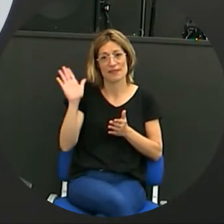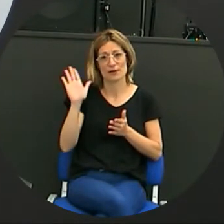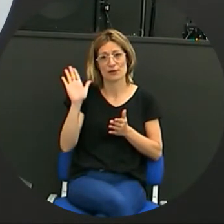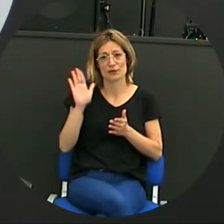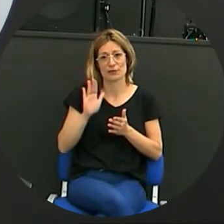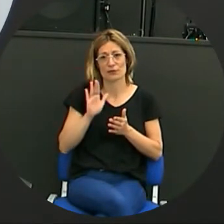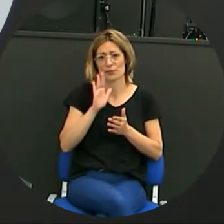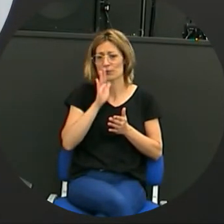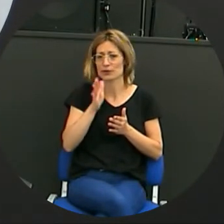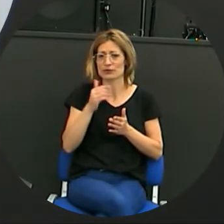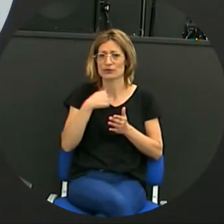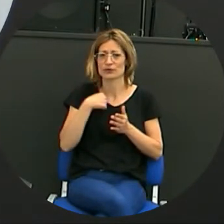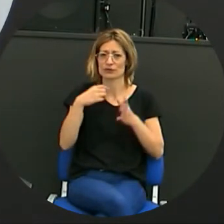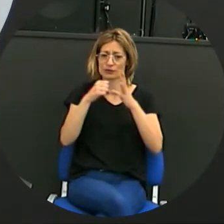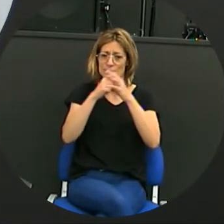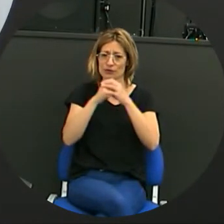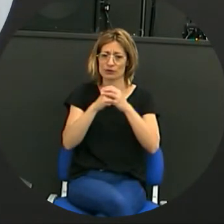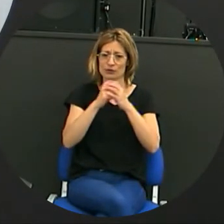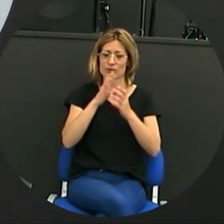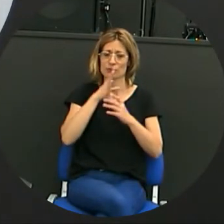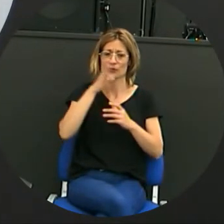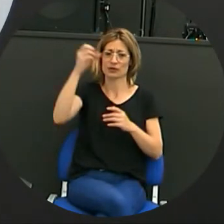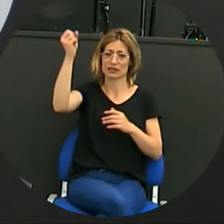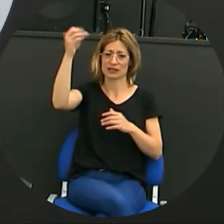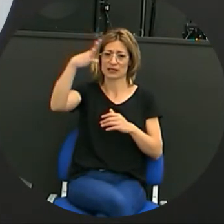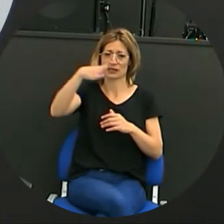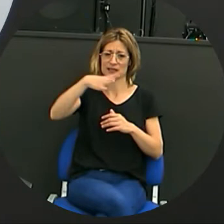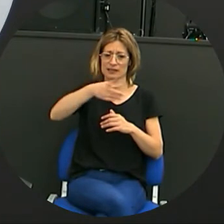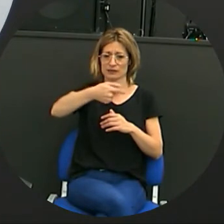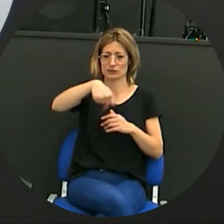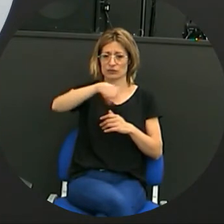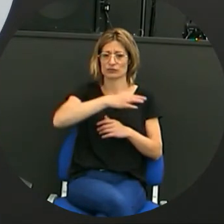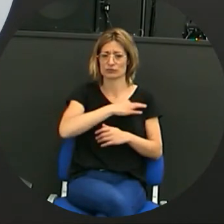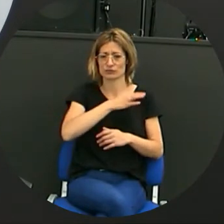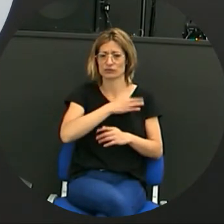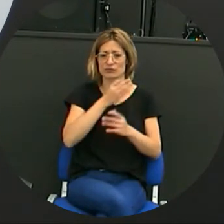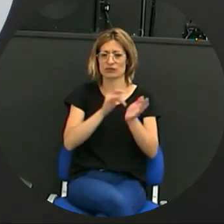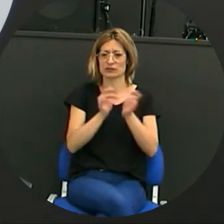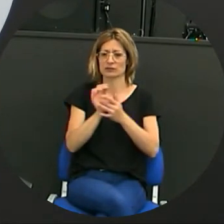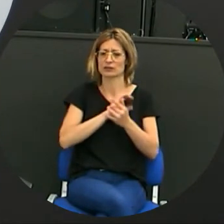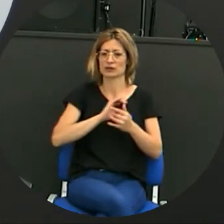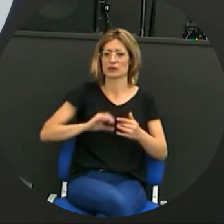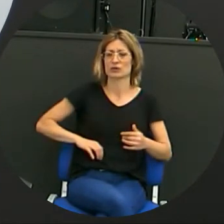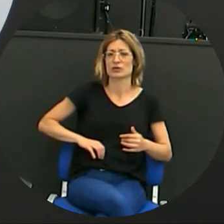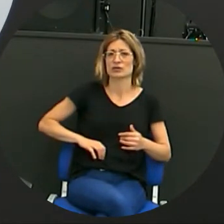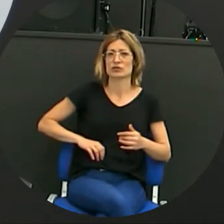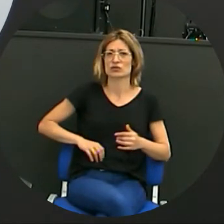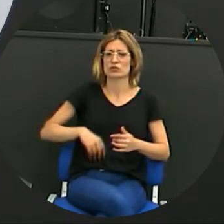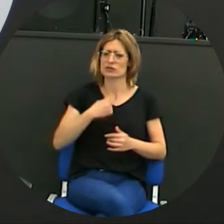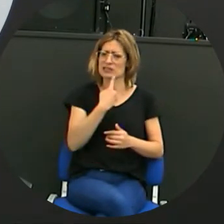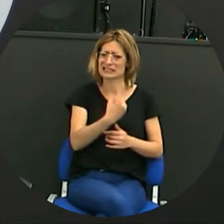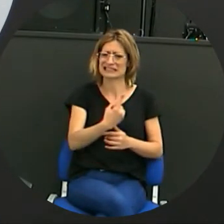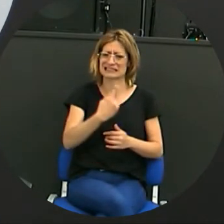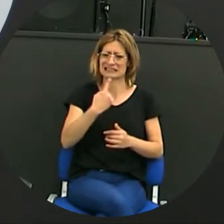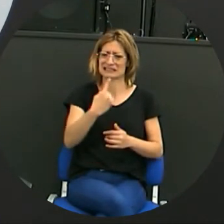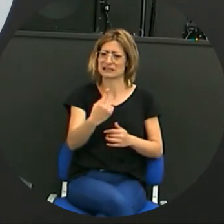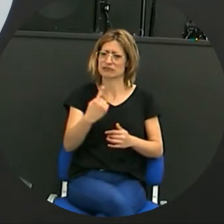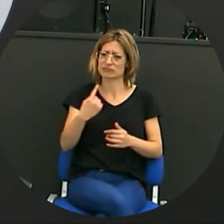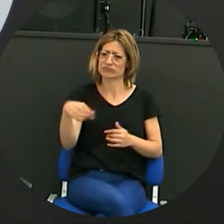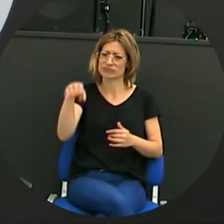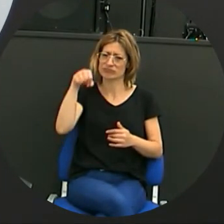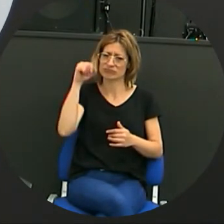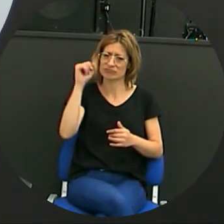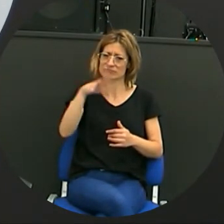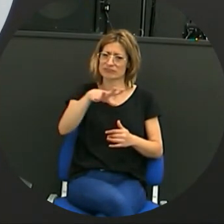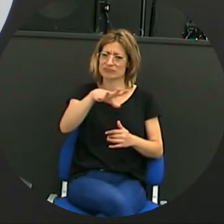yo oro para que la gracia de nuestro Señor Jesucristo sea sobre todos y cada uno